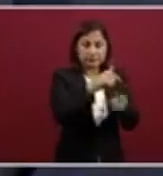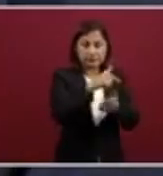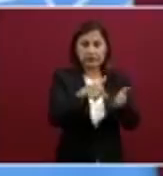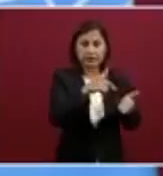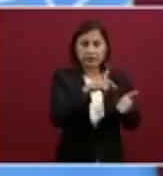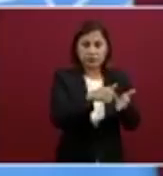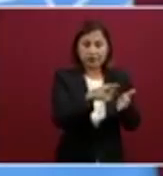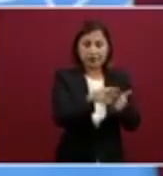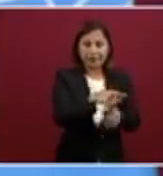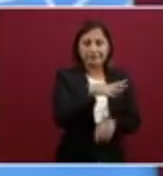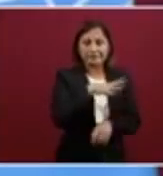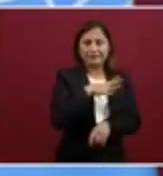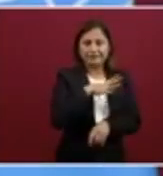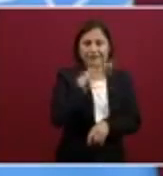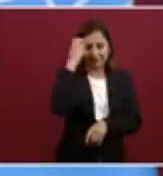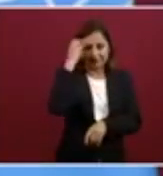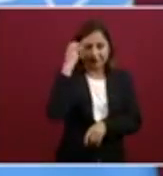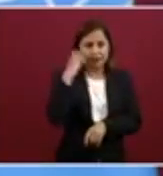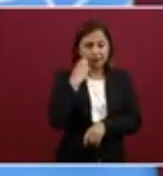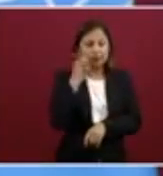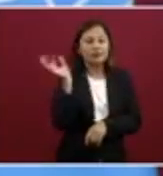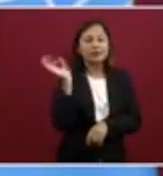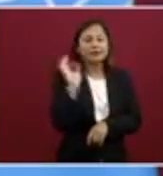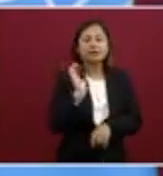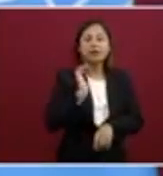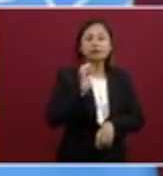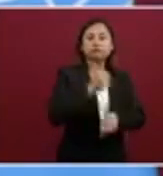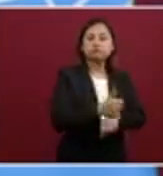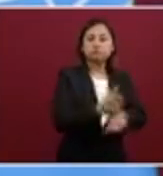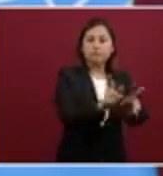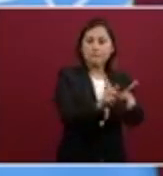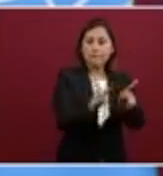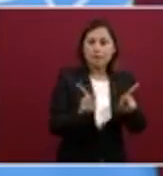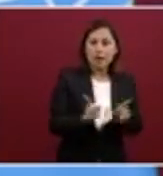para un desarrollo comercial que nos permita